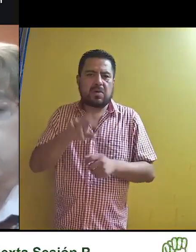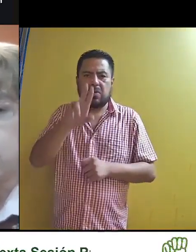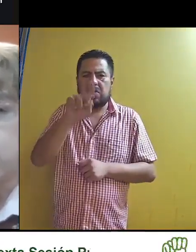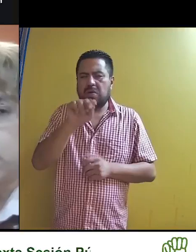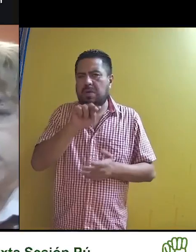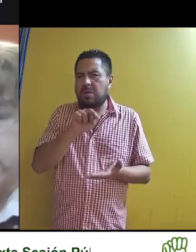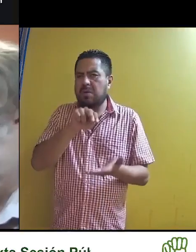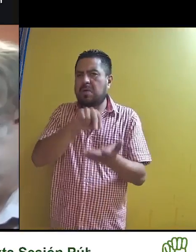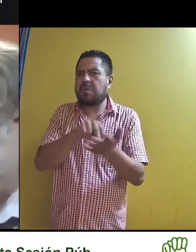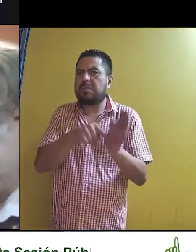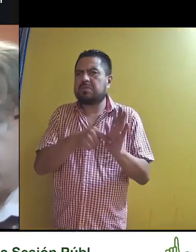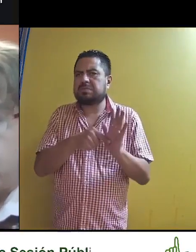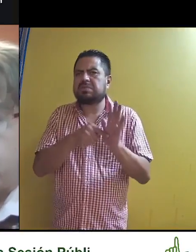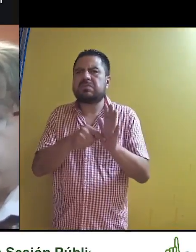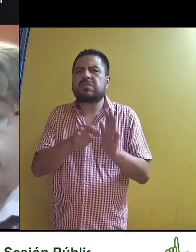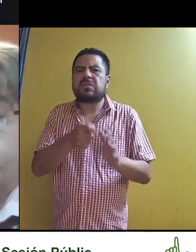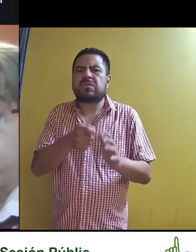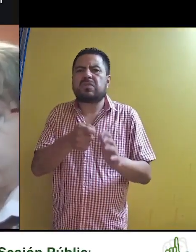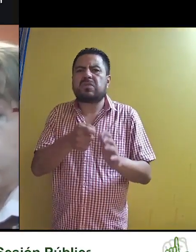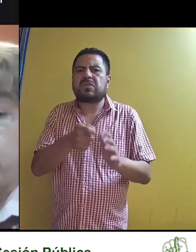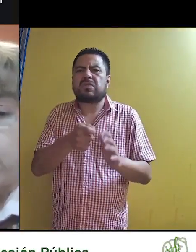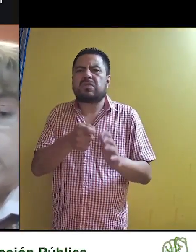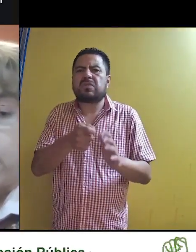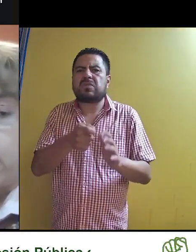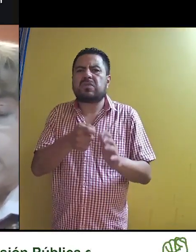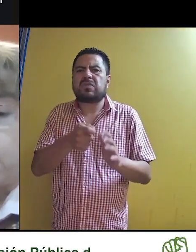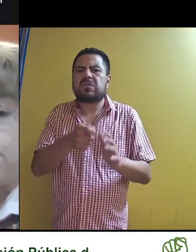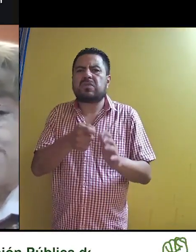pronuncia sobre em, la,